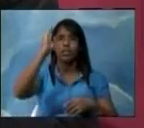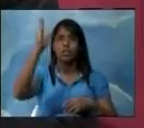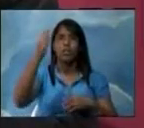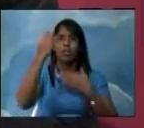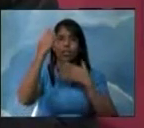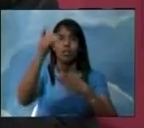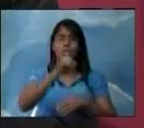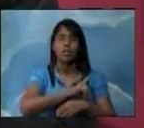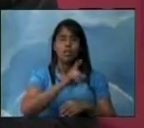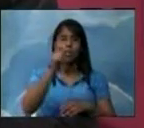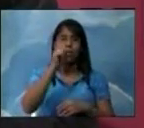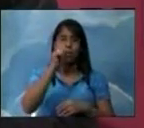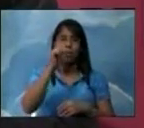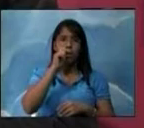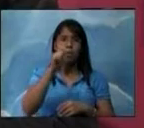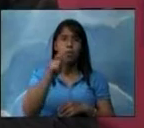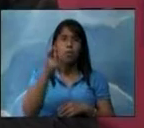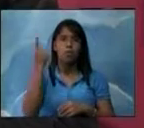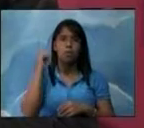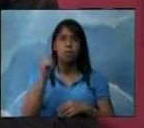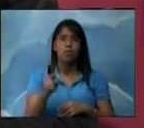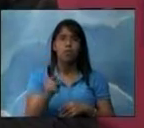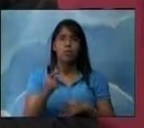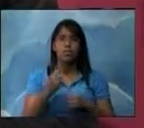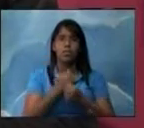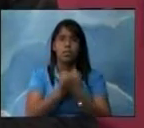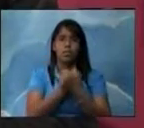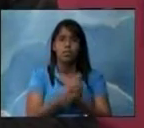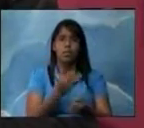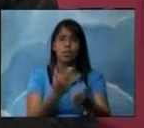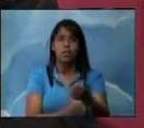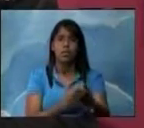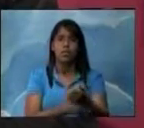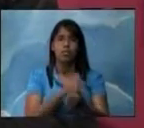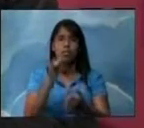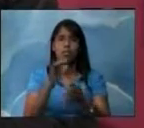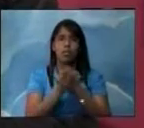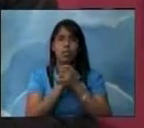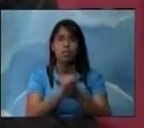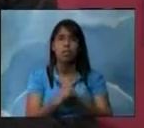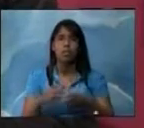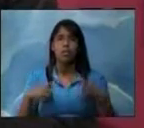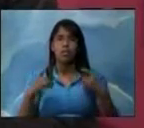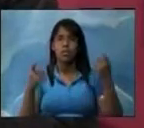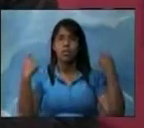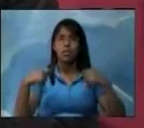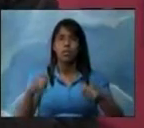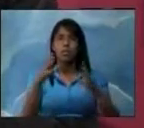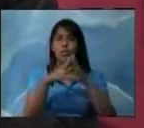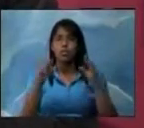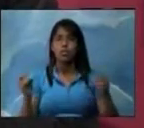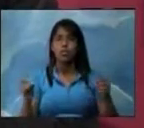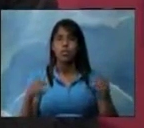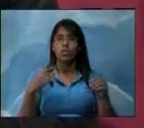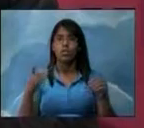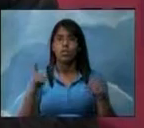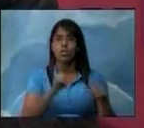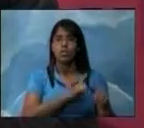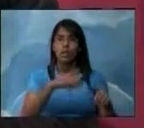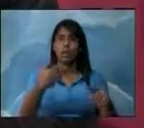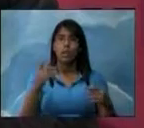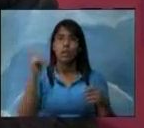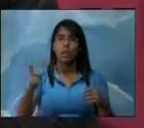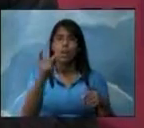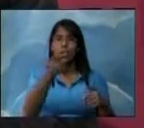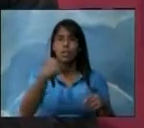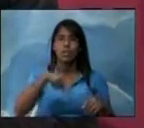y delante de los hombres. Por eso, amados hermanos y amigos, nosotros debemos de tratar por todos los medios de que la